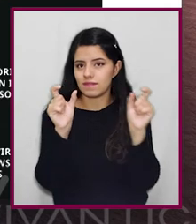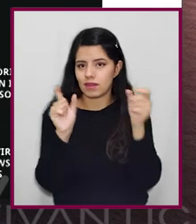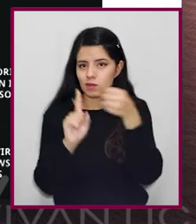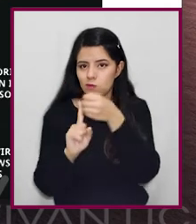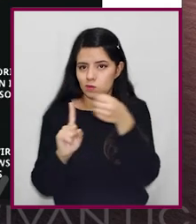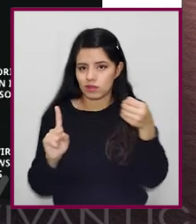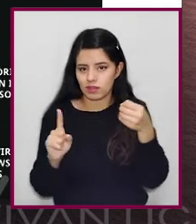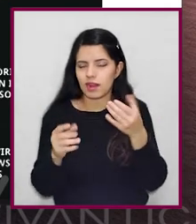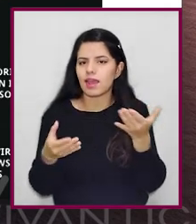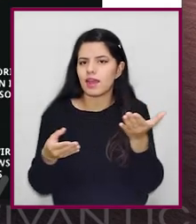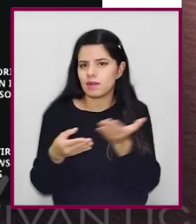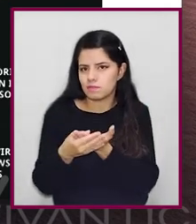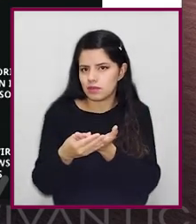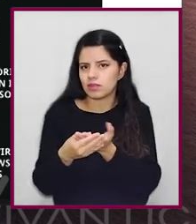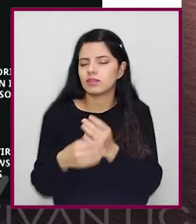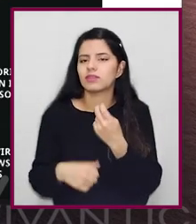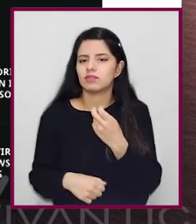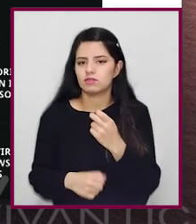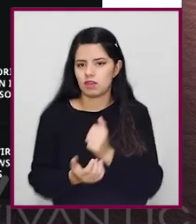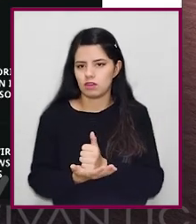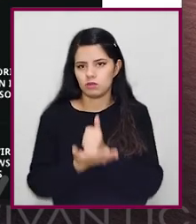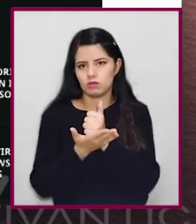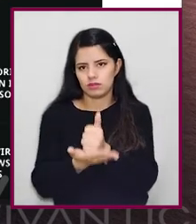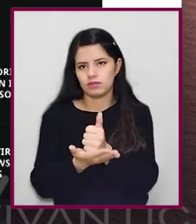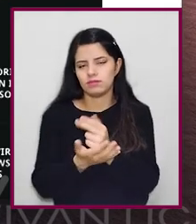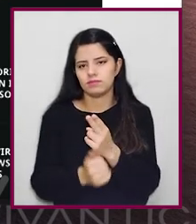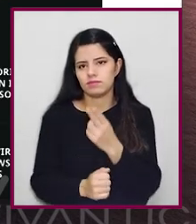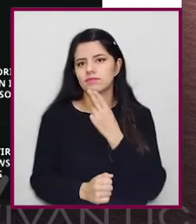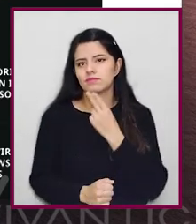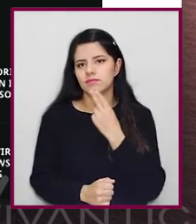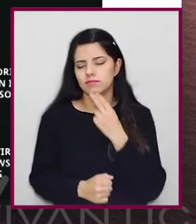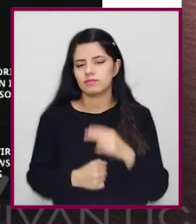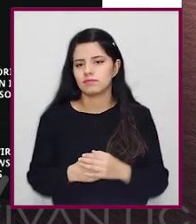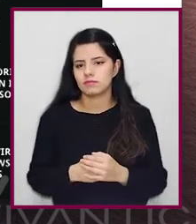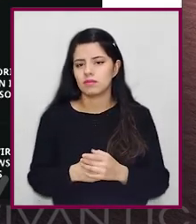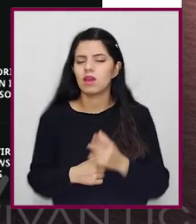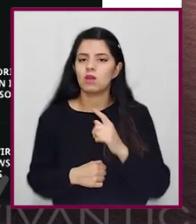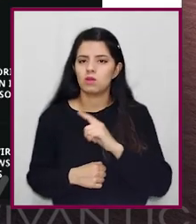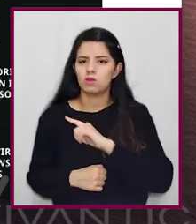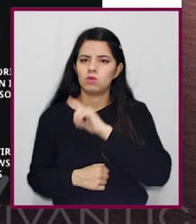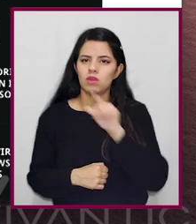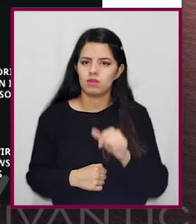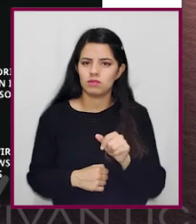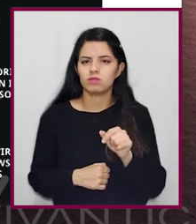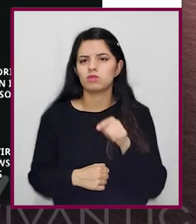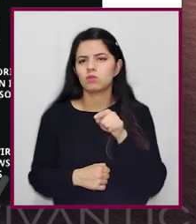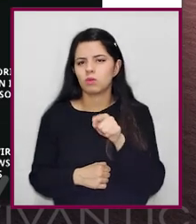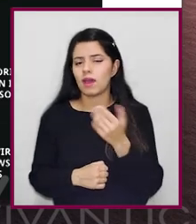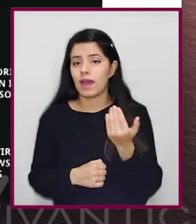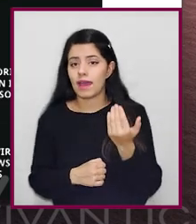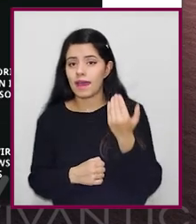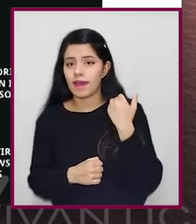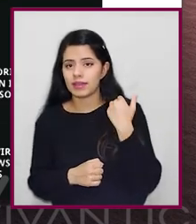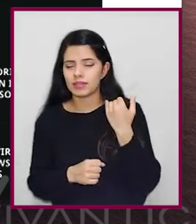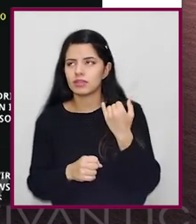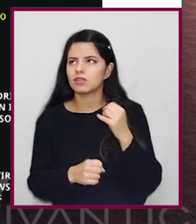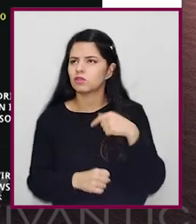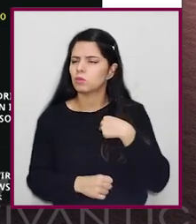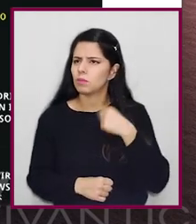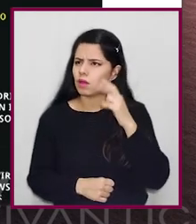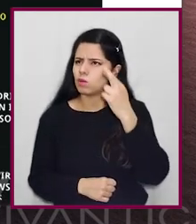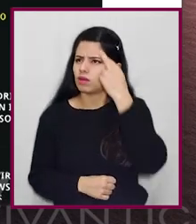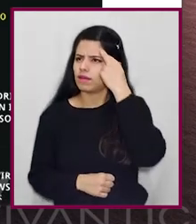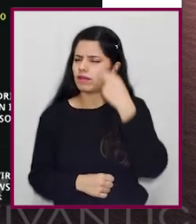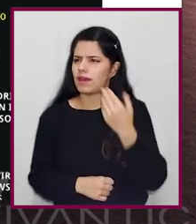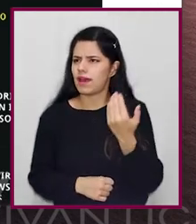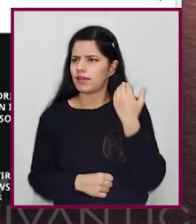carpetas, esto puede ser muy útil para que eventualmente quieres volver a hacer una búsqueda o tú te acordabas que habías navegado